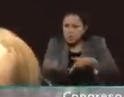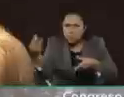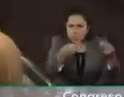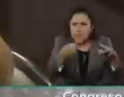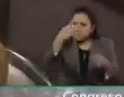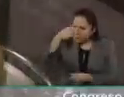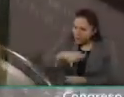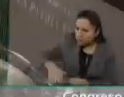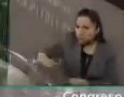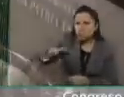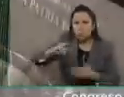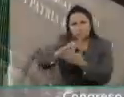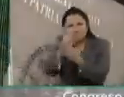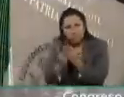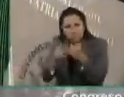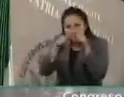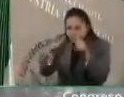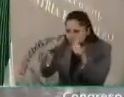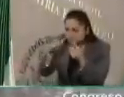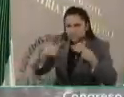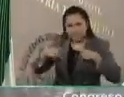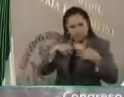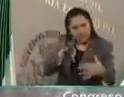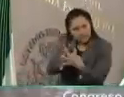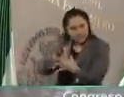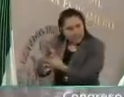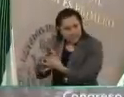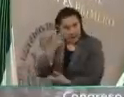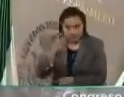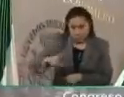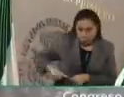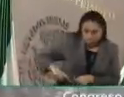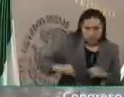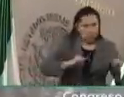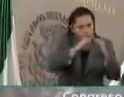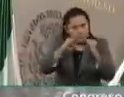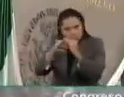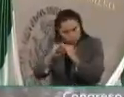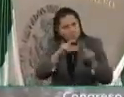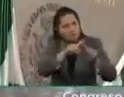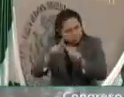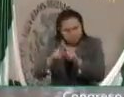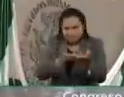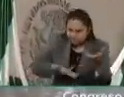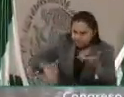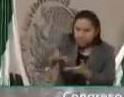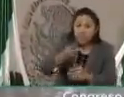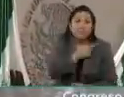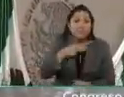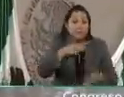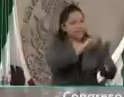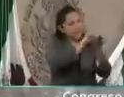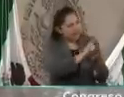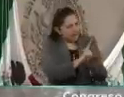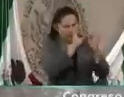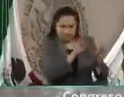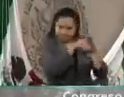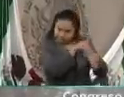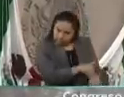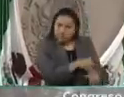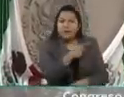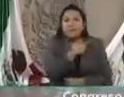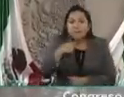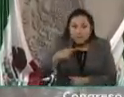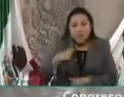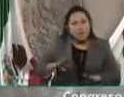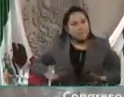Nos corresponde entonces construir y profundizar el Estado democrático de derecho, el Estado que vive en el régimen republicano. Lucharemos